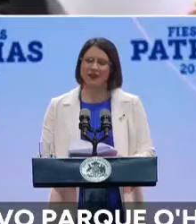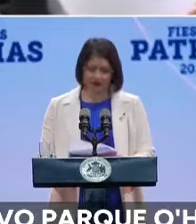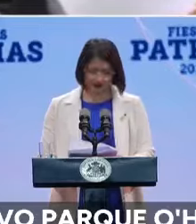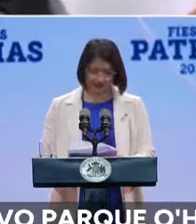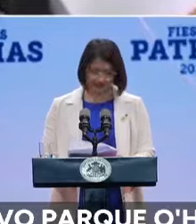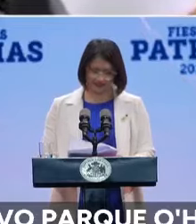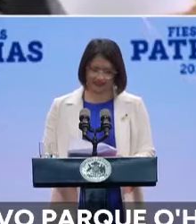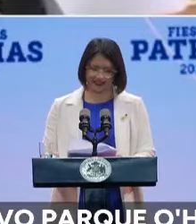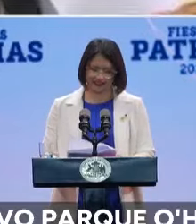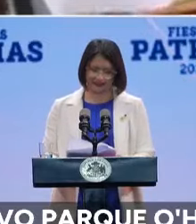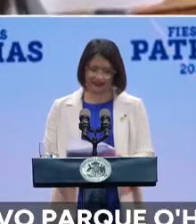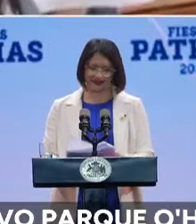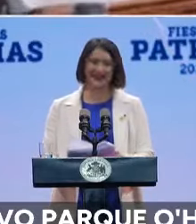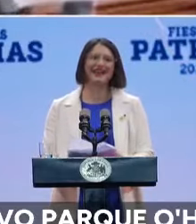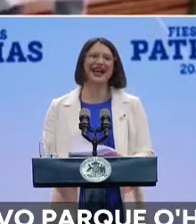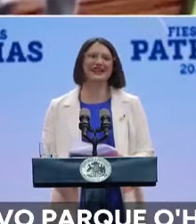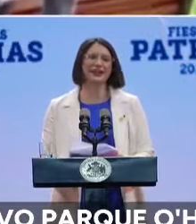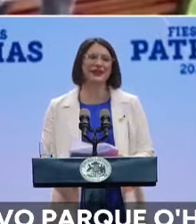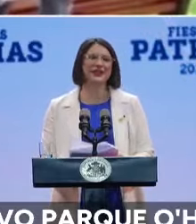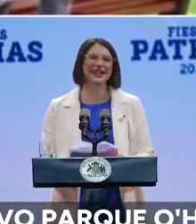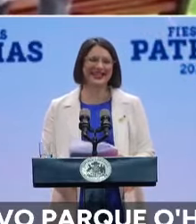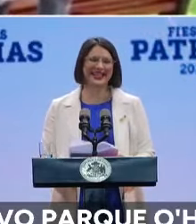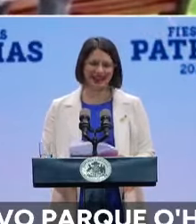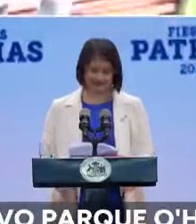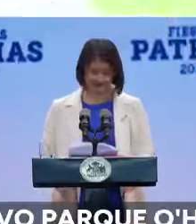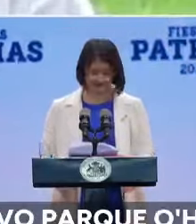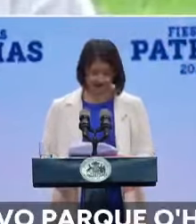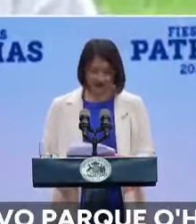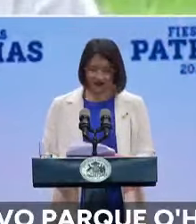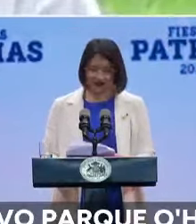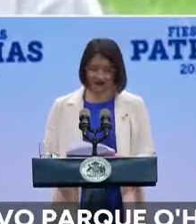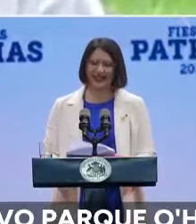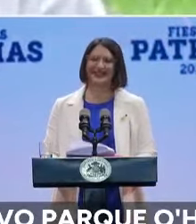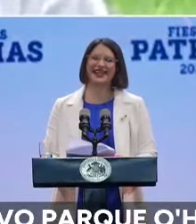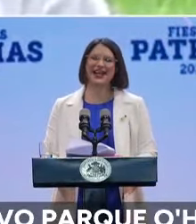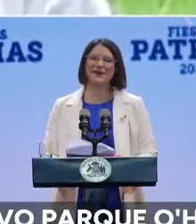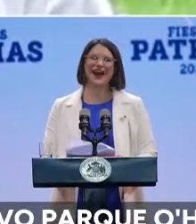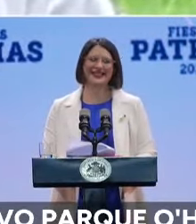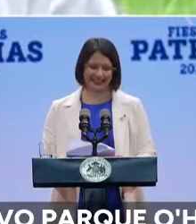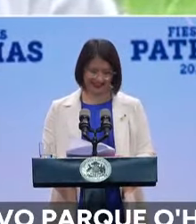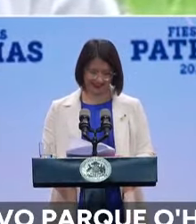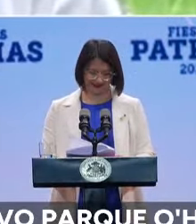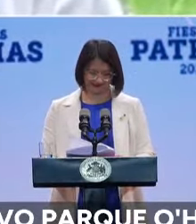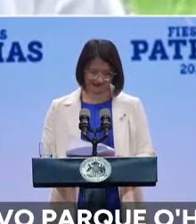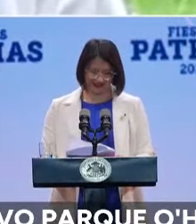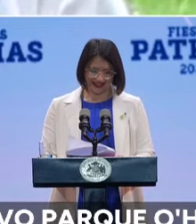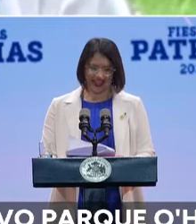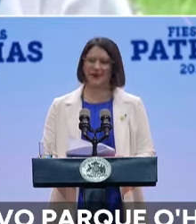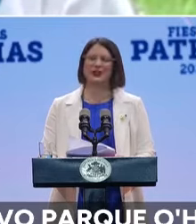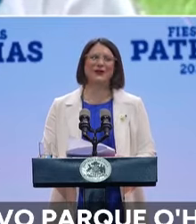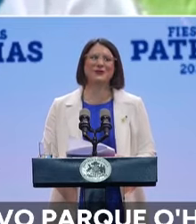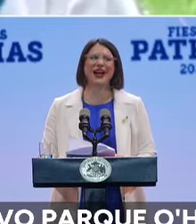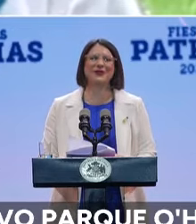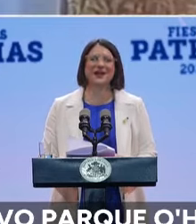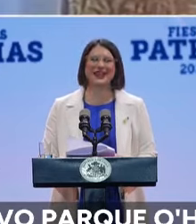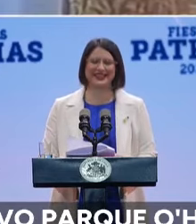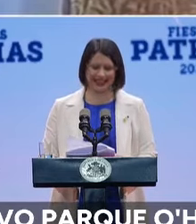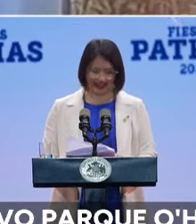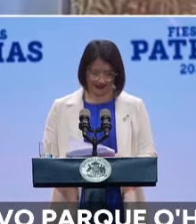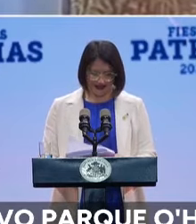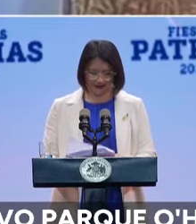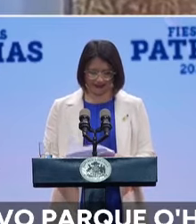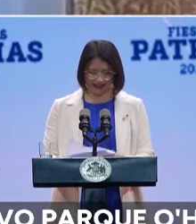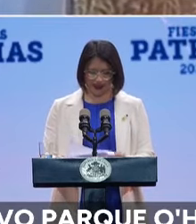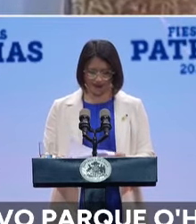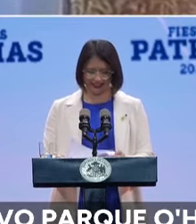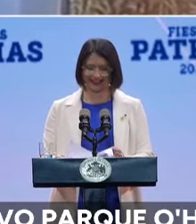antecedentes penales y que se ha mostrado como firme defensor de Ucrania, al punto que quería participar en la guerra defendiendo a ese país. Muchos